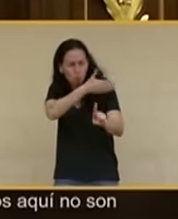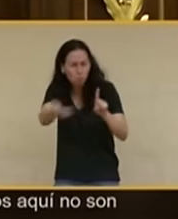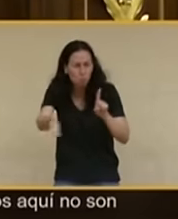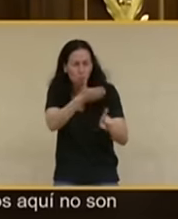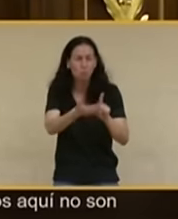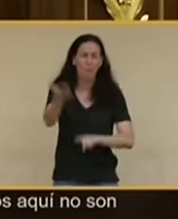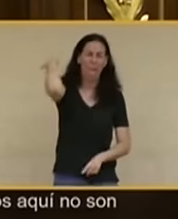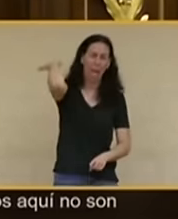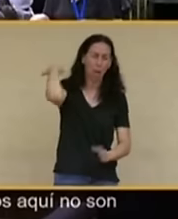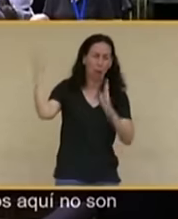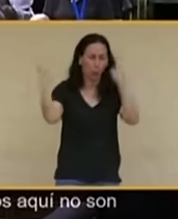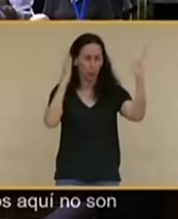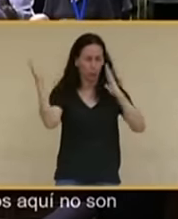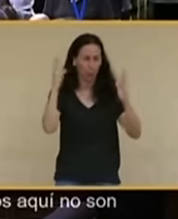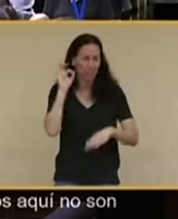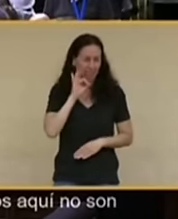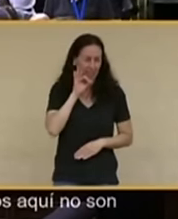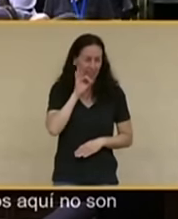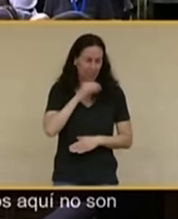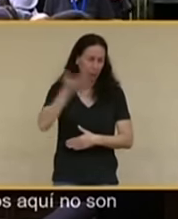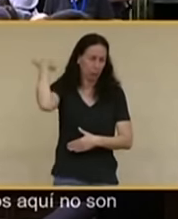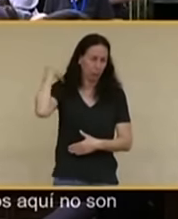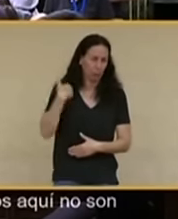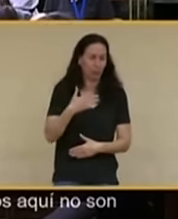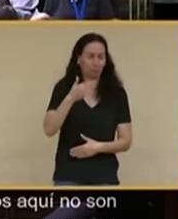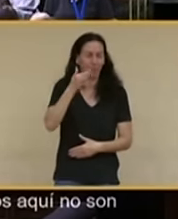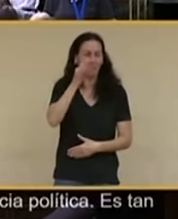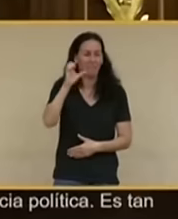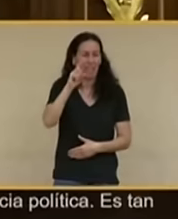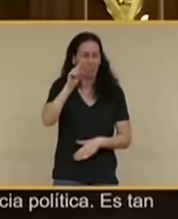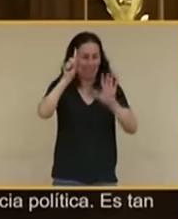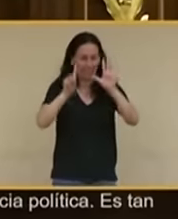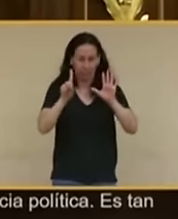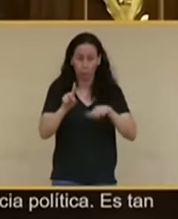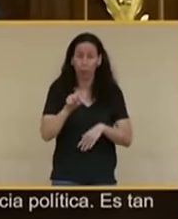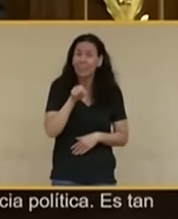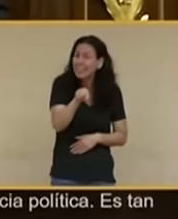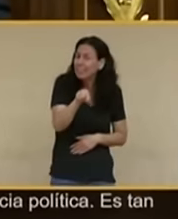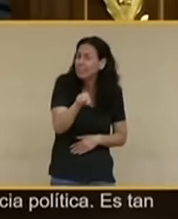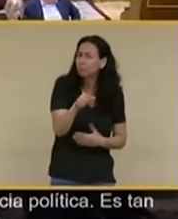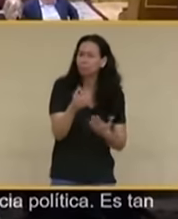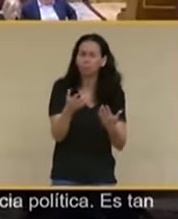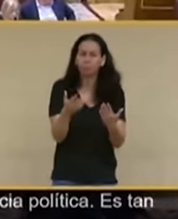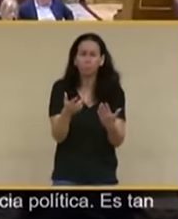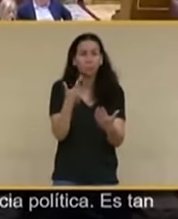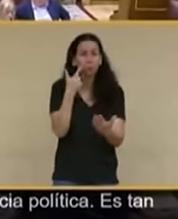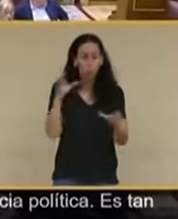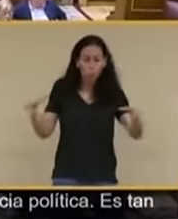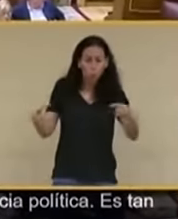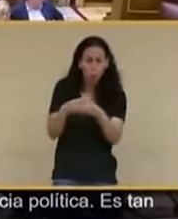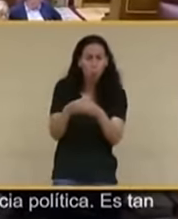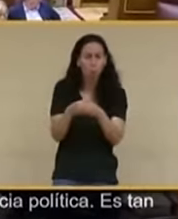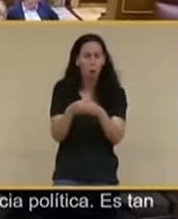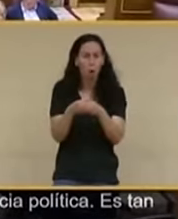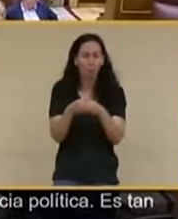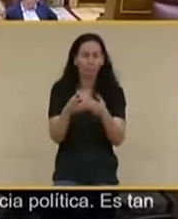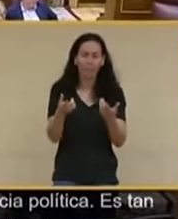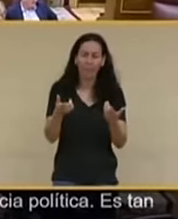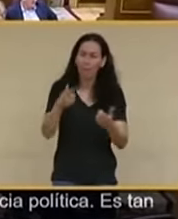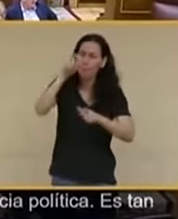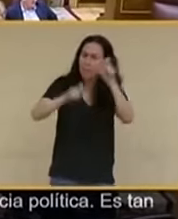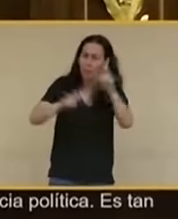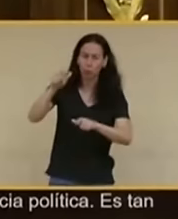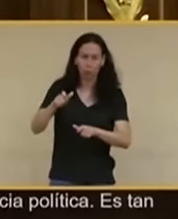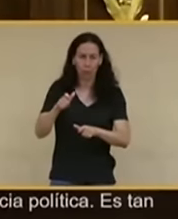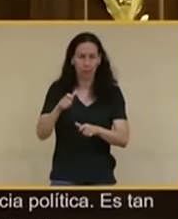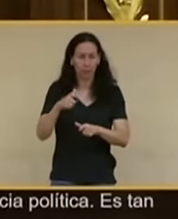cardenal Cisneros y de Fernando VII. Son unas derechas fanatizadas capaces de encumbrar a personajes desquiciados como Milei,